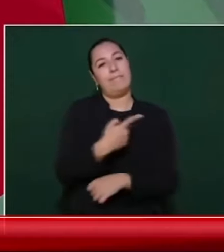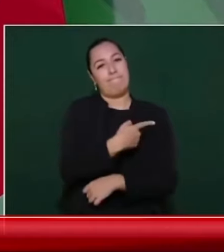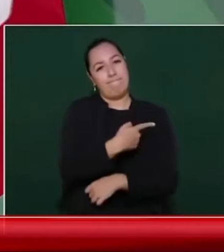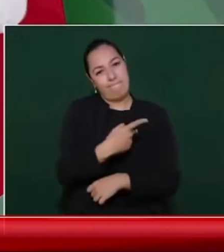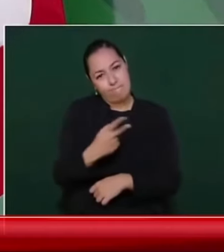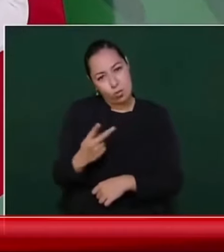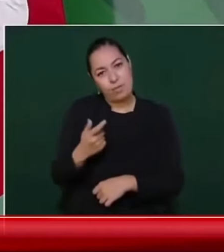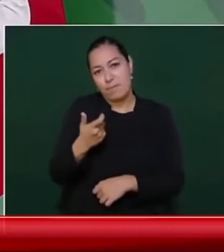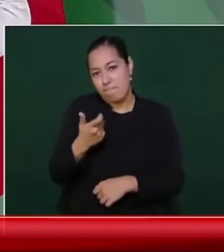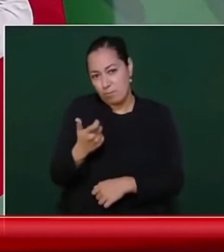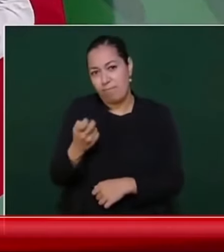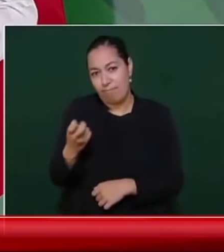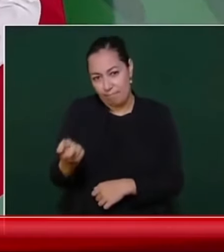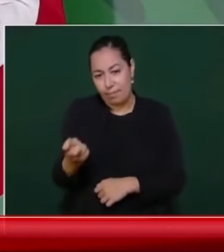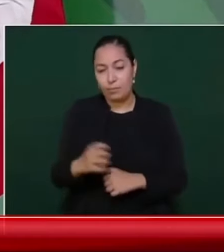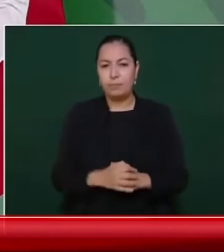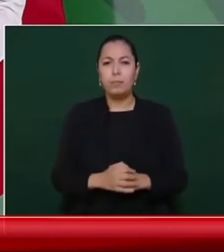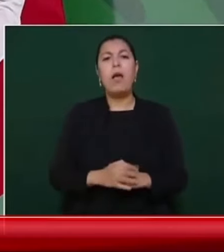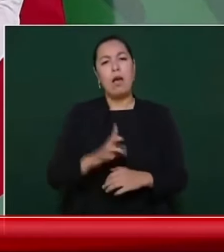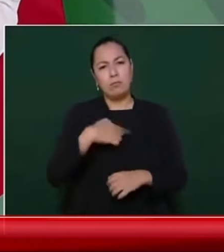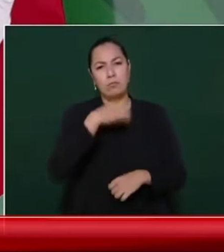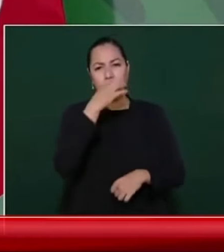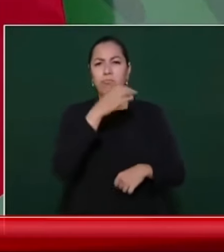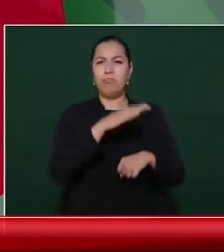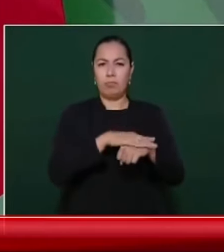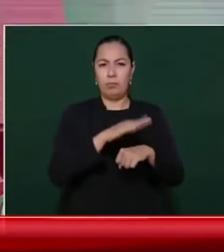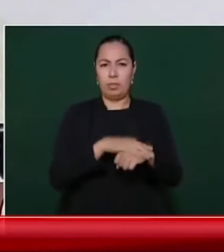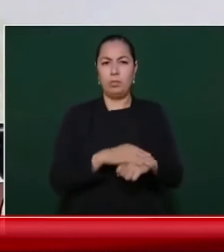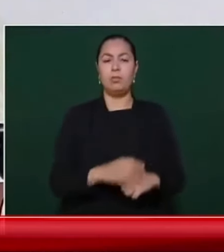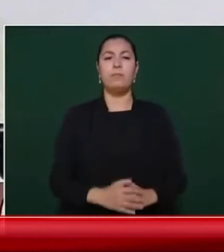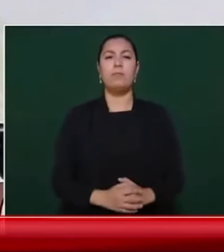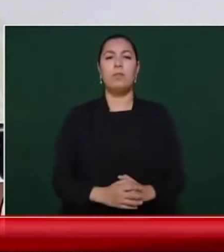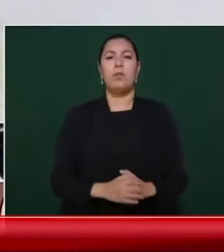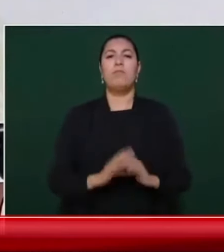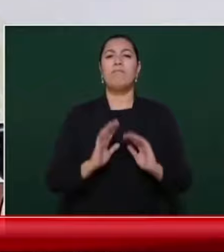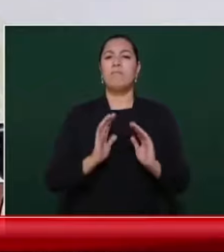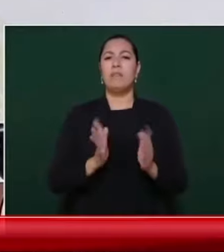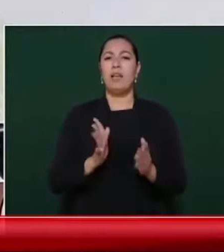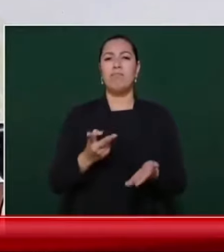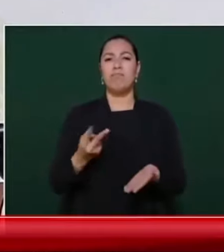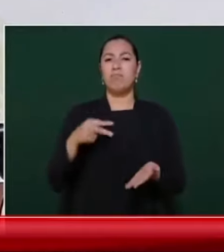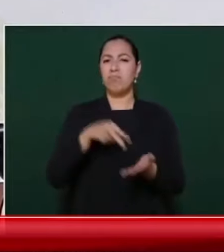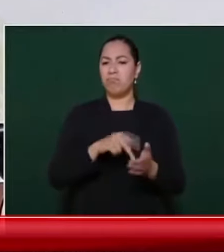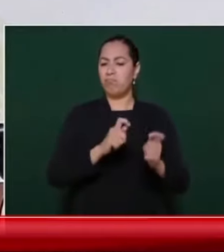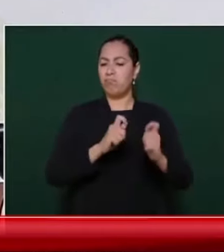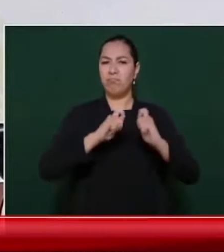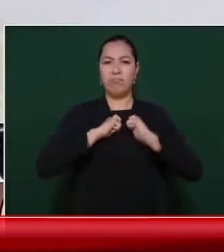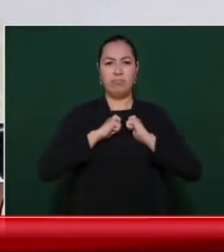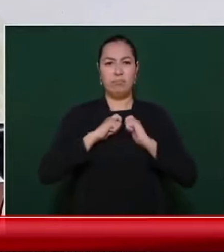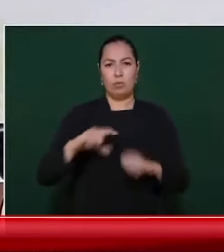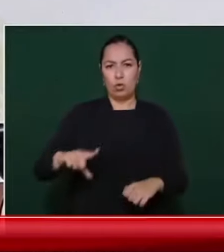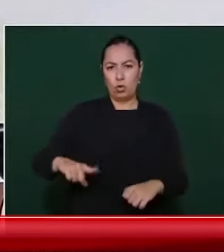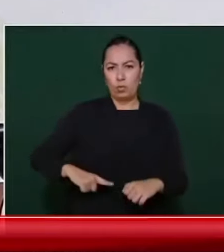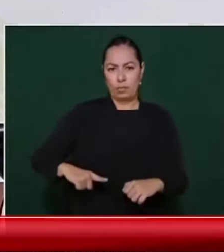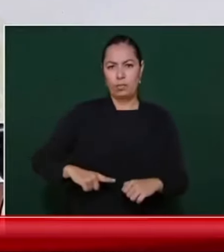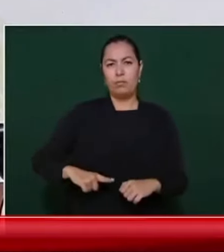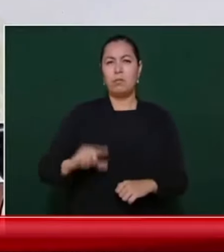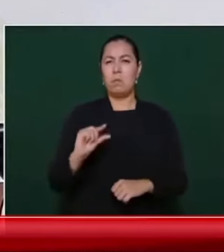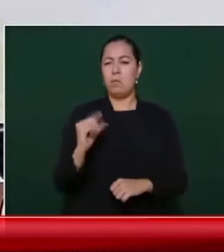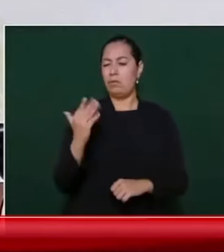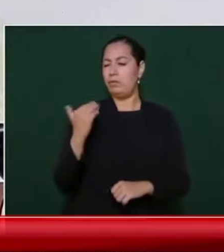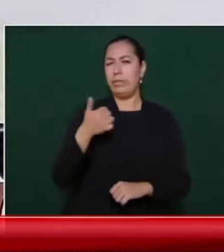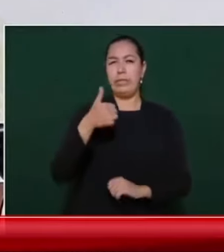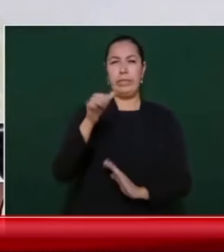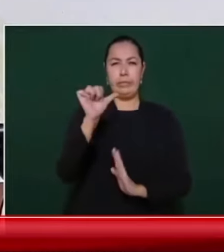que bueno ya nos instalamos como gobierno tenemos poco seis meses y lo hemos hecho